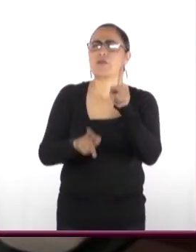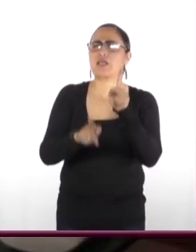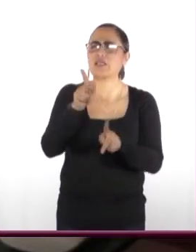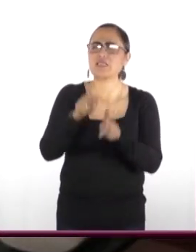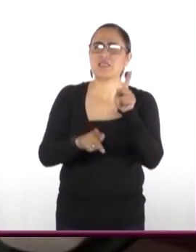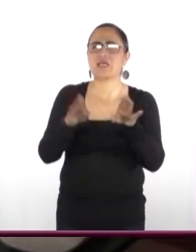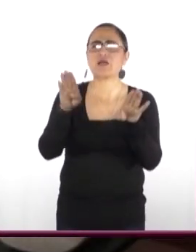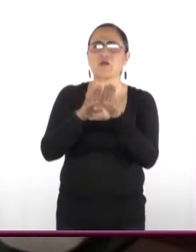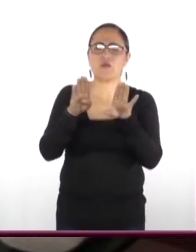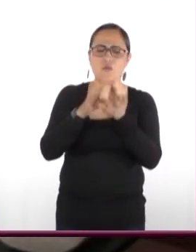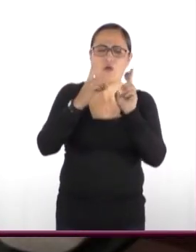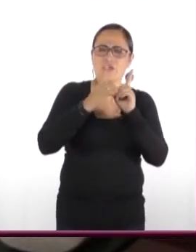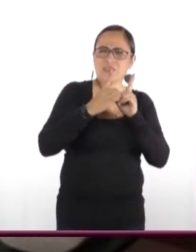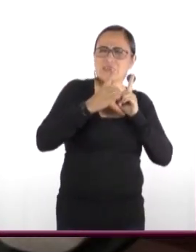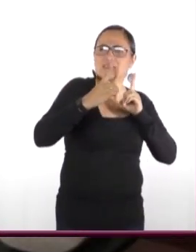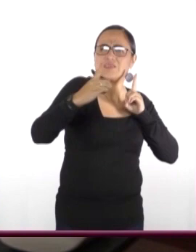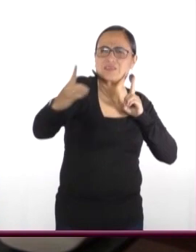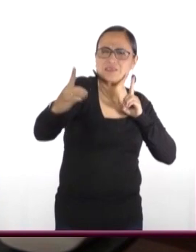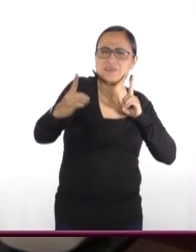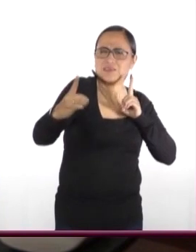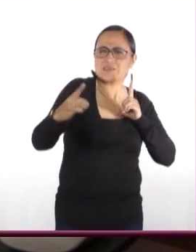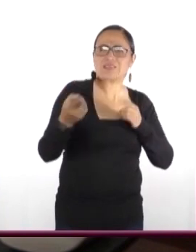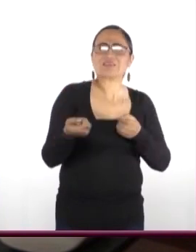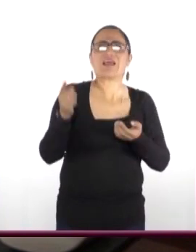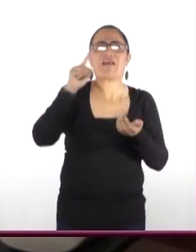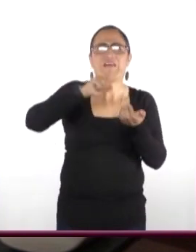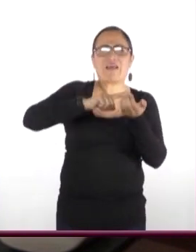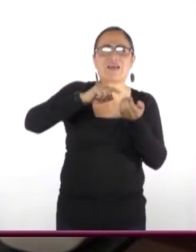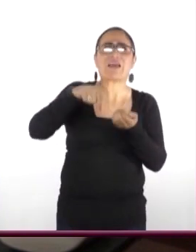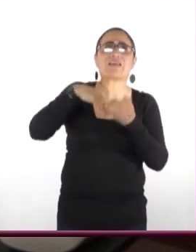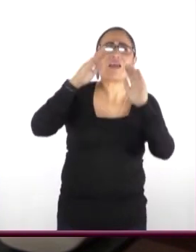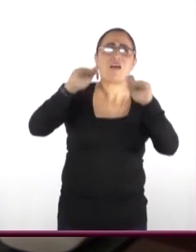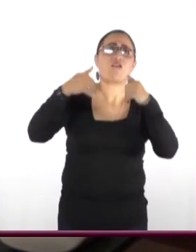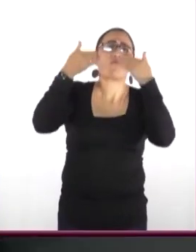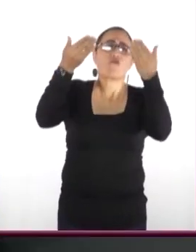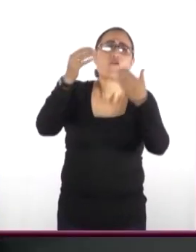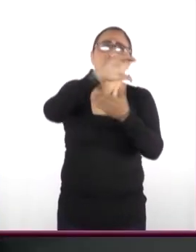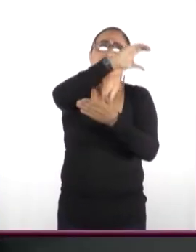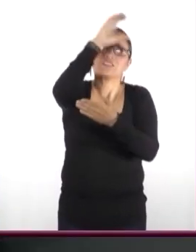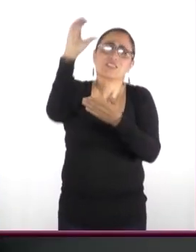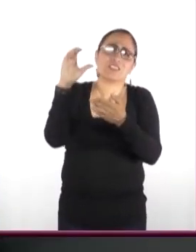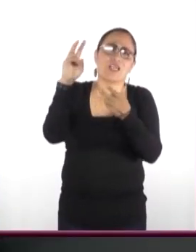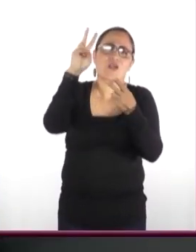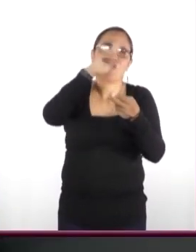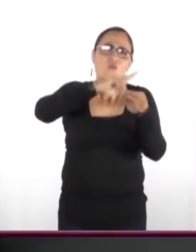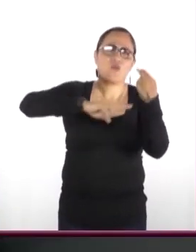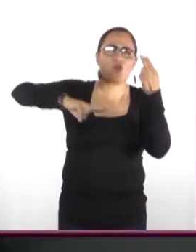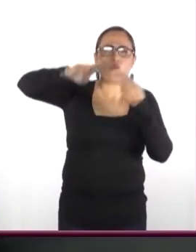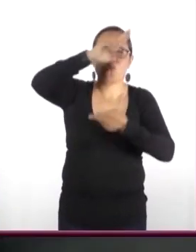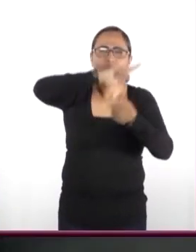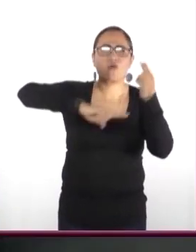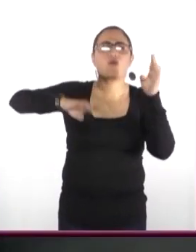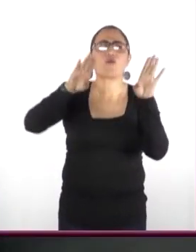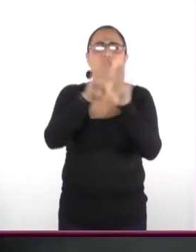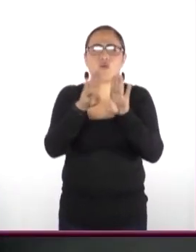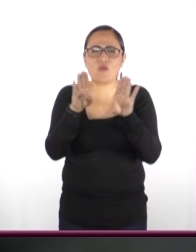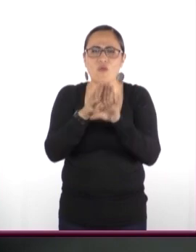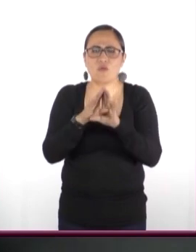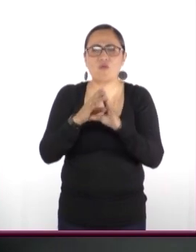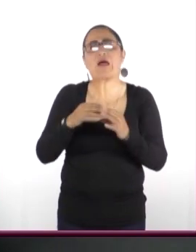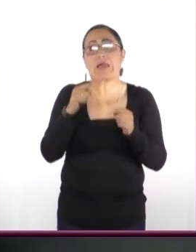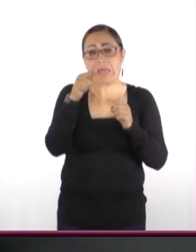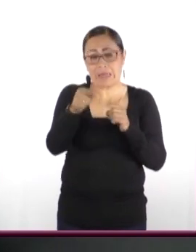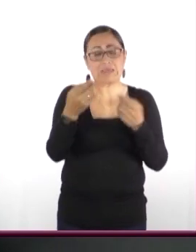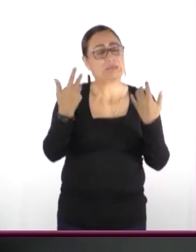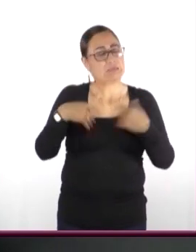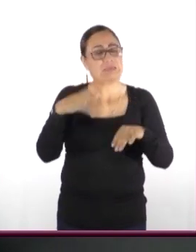de cómo se miden las distancias en la astronomía? Yo creo que es uno de los dos problemas fundamentales de la